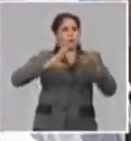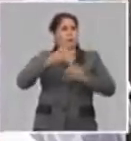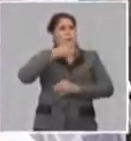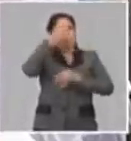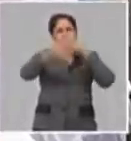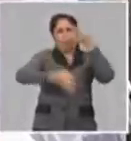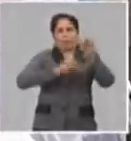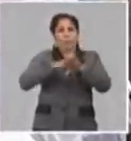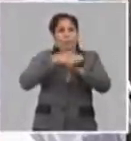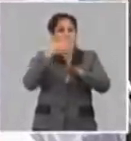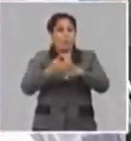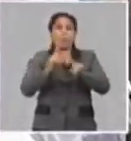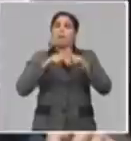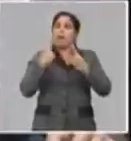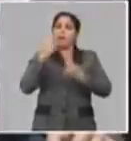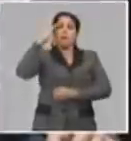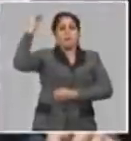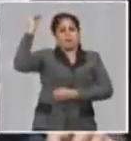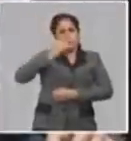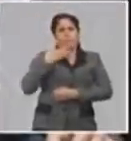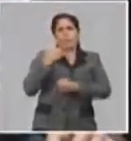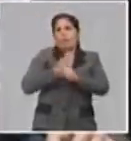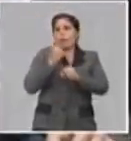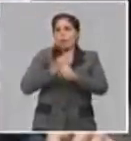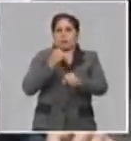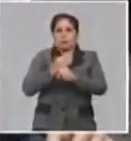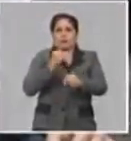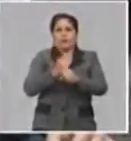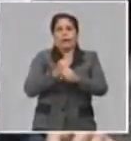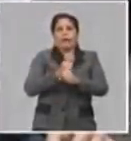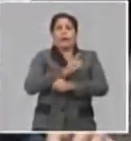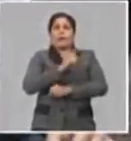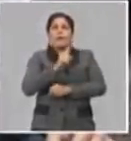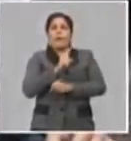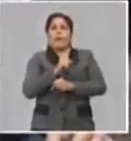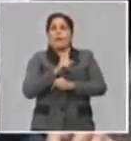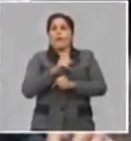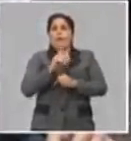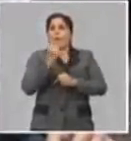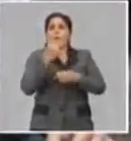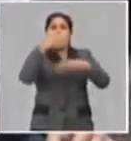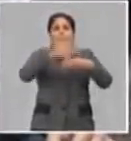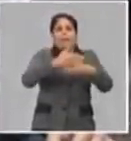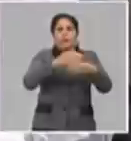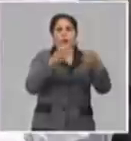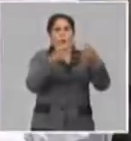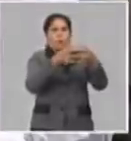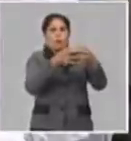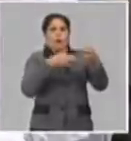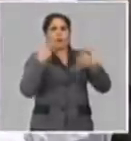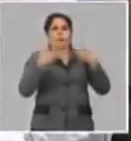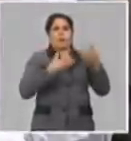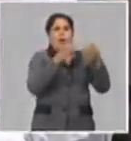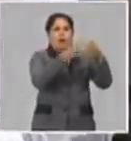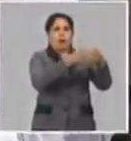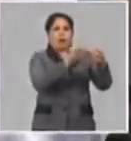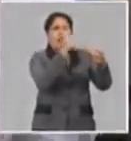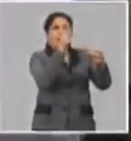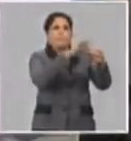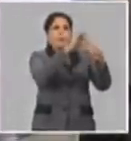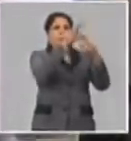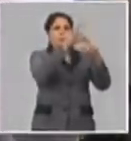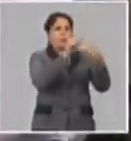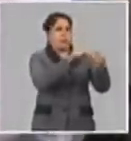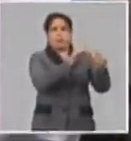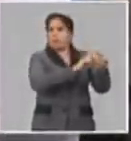aquí. Y, por lo tanto, no se limita a un conjunto de actividades en específico, sino que